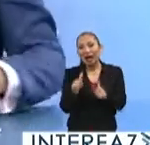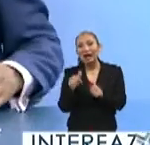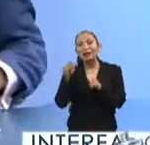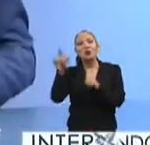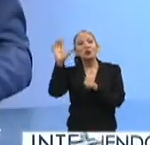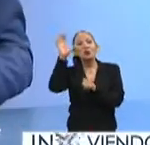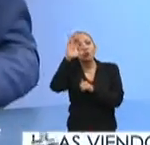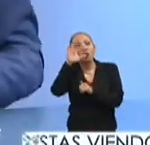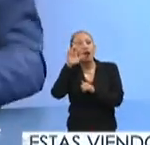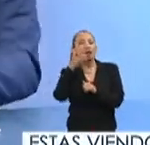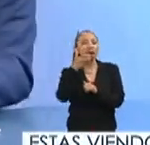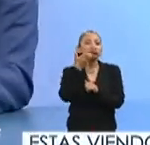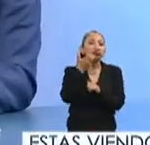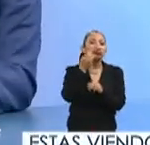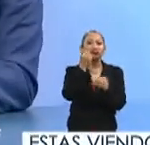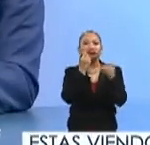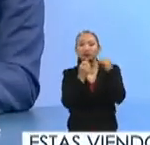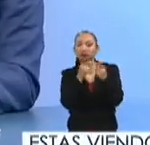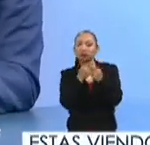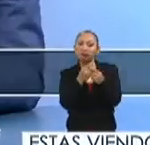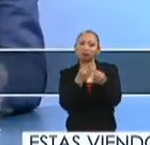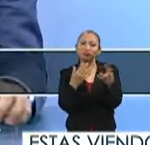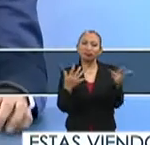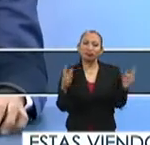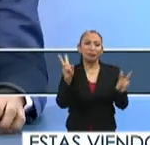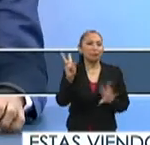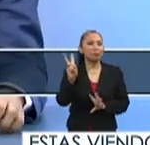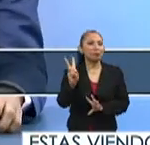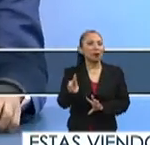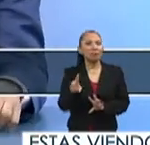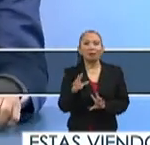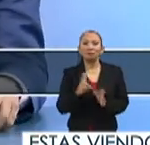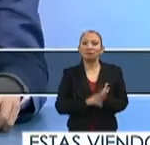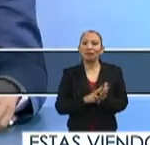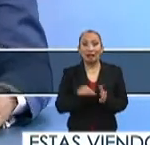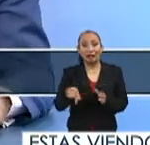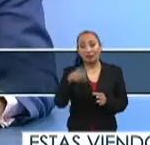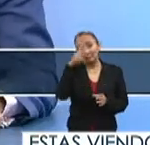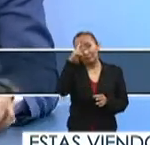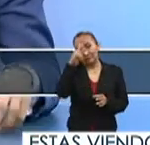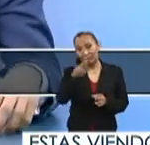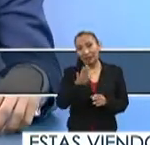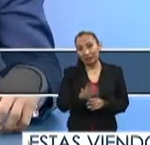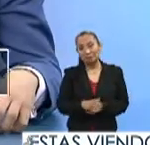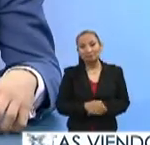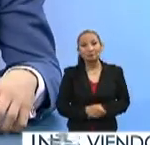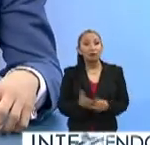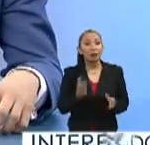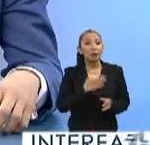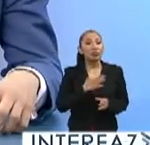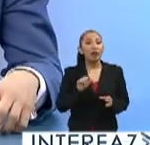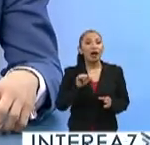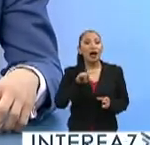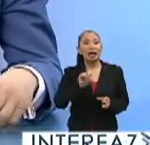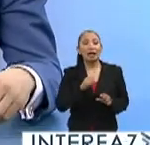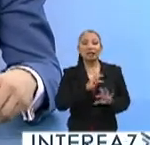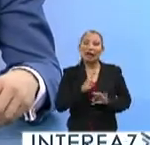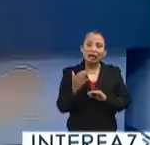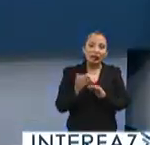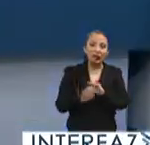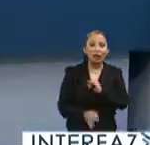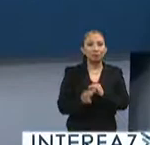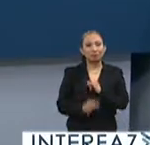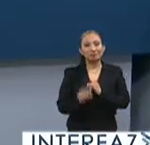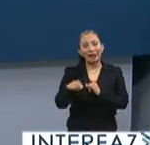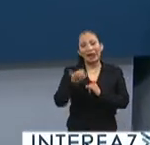arquitectónicas, culturales, tradiciones, gastronómicas, en fin, una verdadera reliquia las que tenemos aquí en México. Bueno, pues Ana Cris, estamos llegando